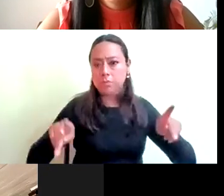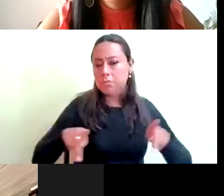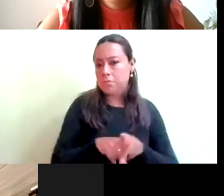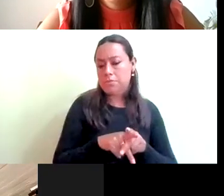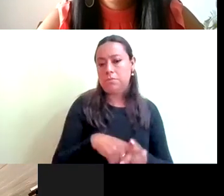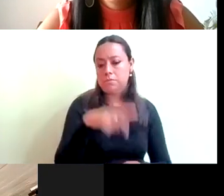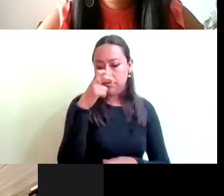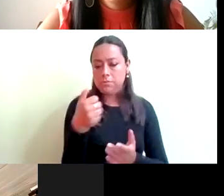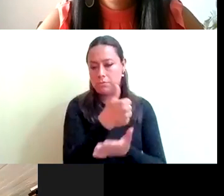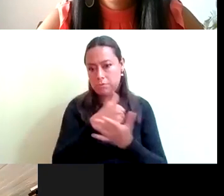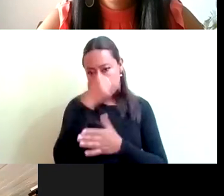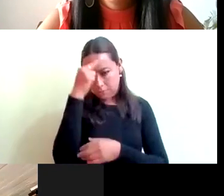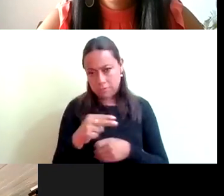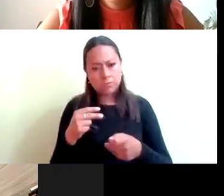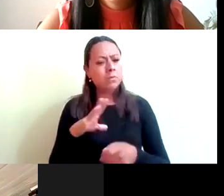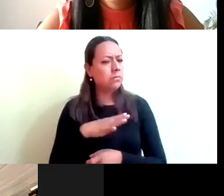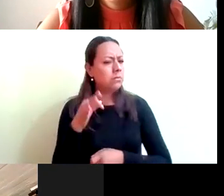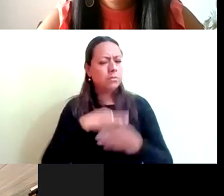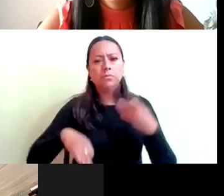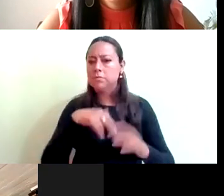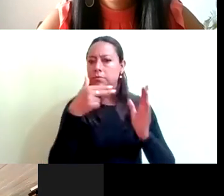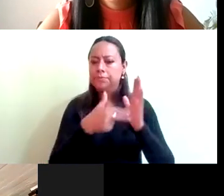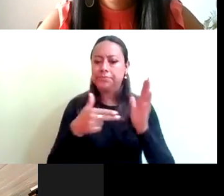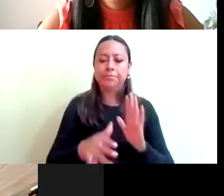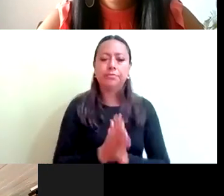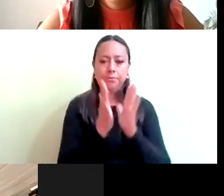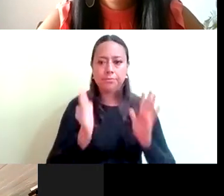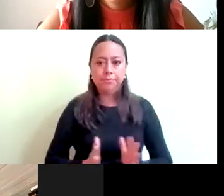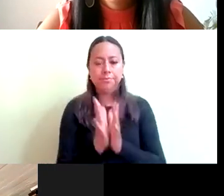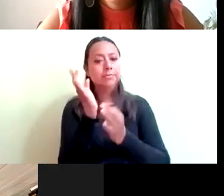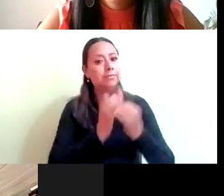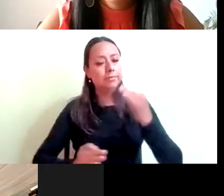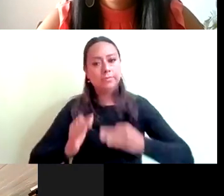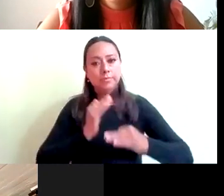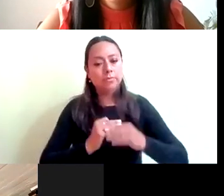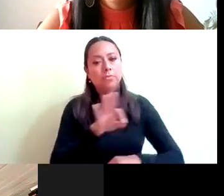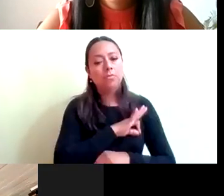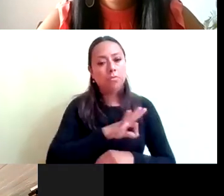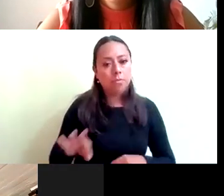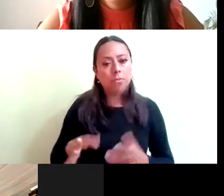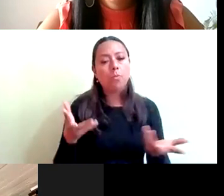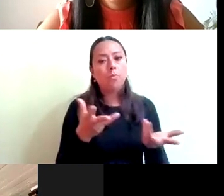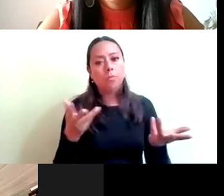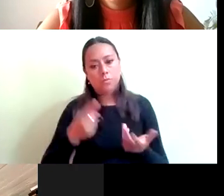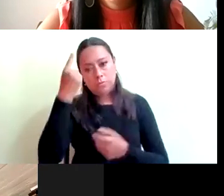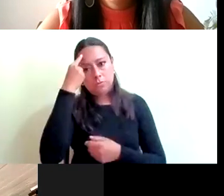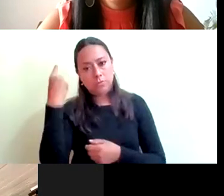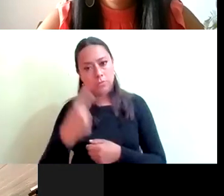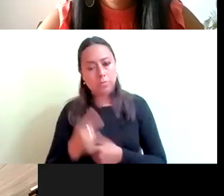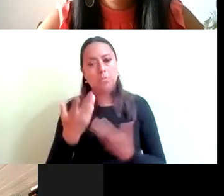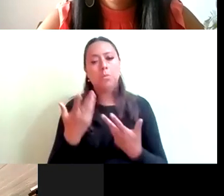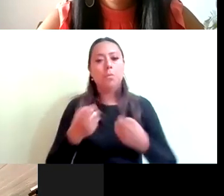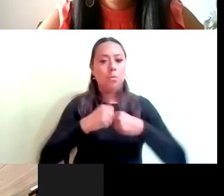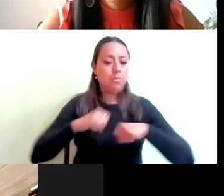todos los instrumentos de participación y las alternativas de poder hacer cohesión